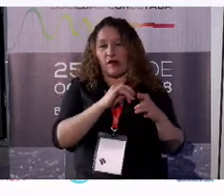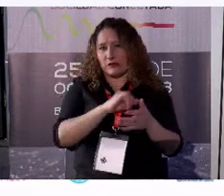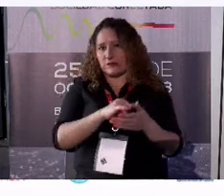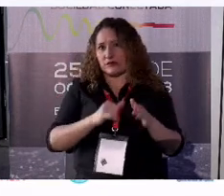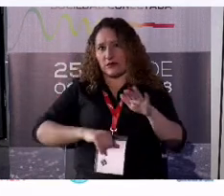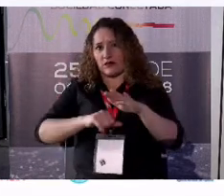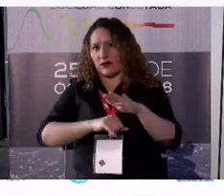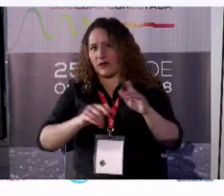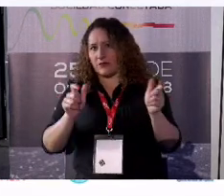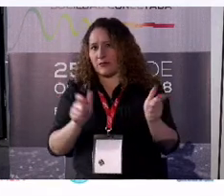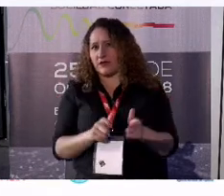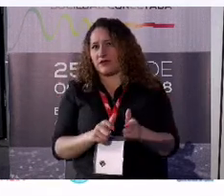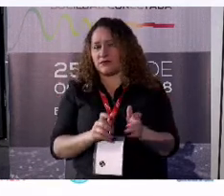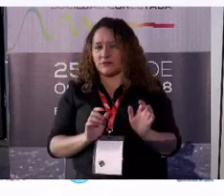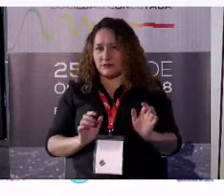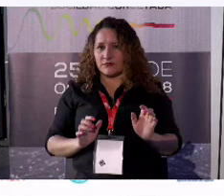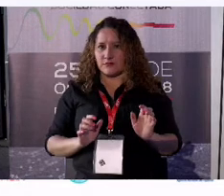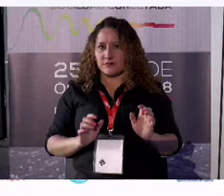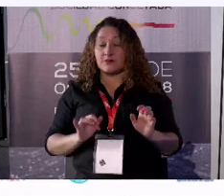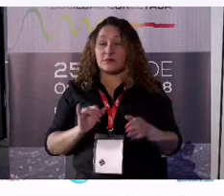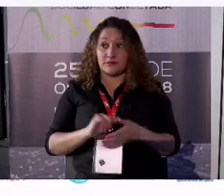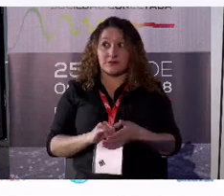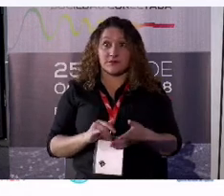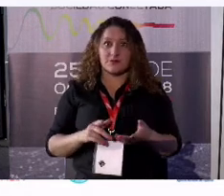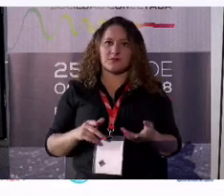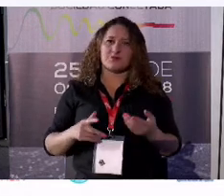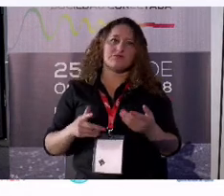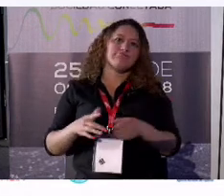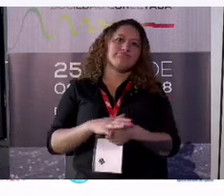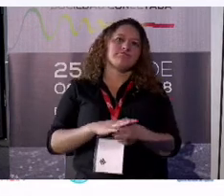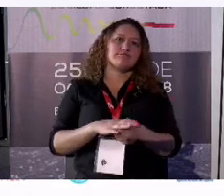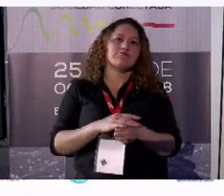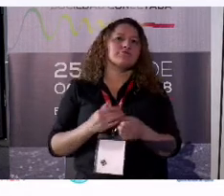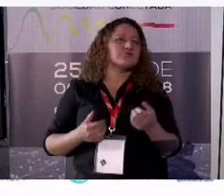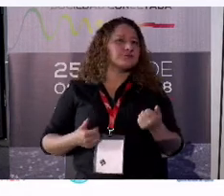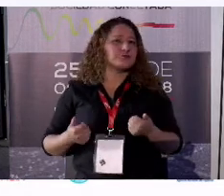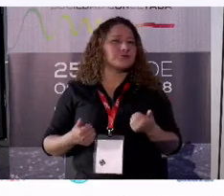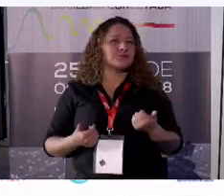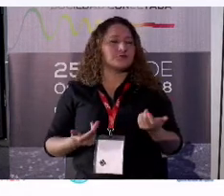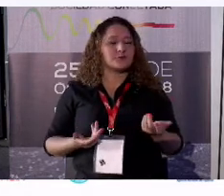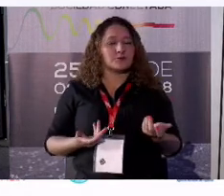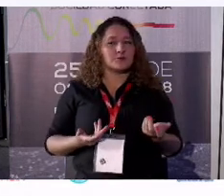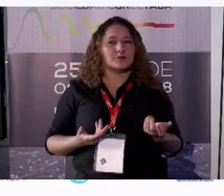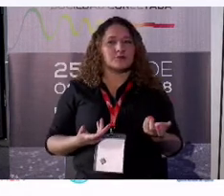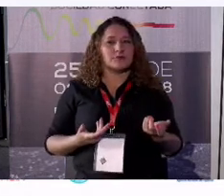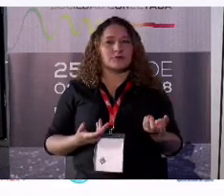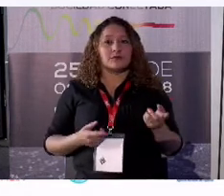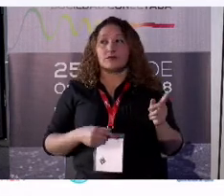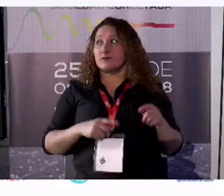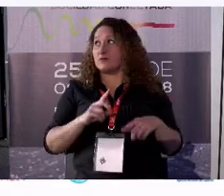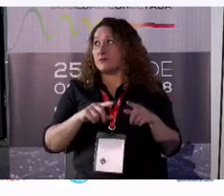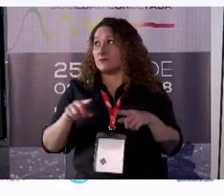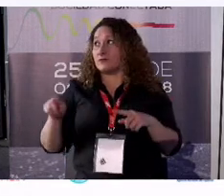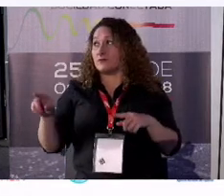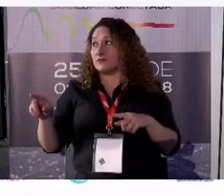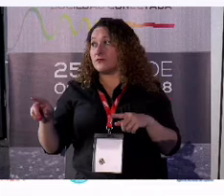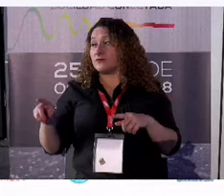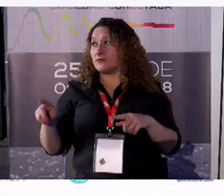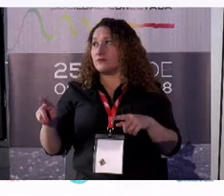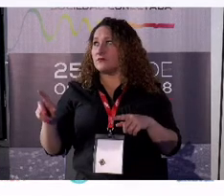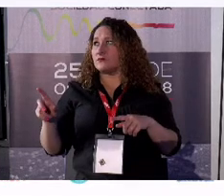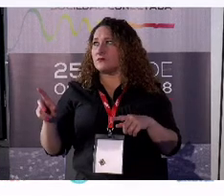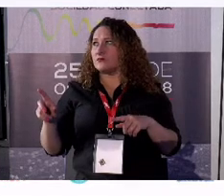está propuesto actualmente. Y entonces tenemos la siguiente situación, y es que unos están buscando